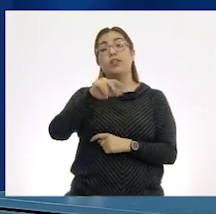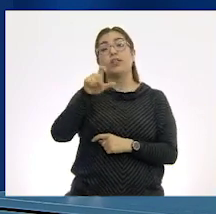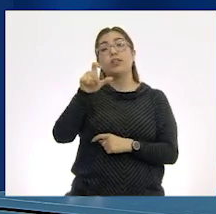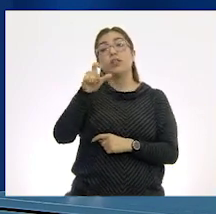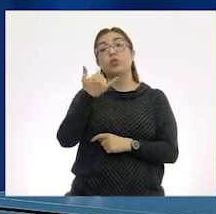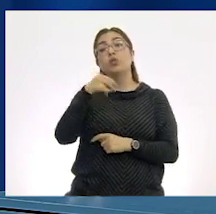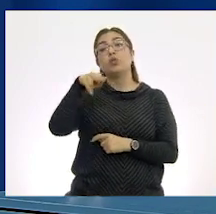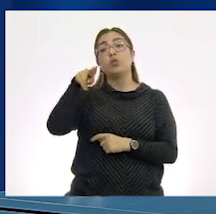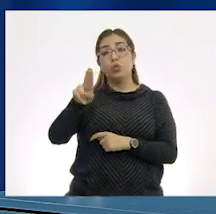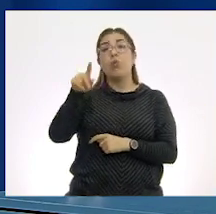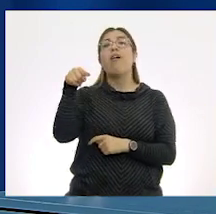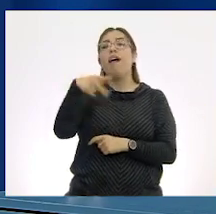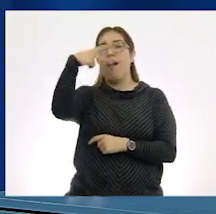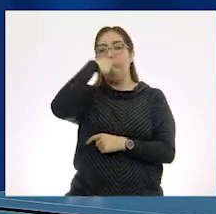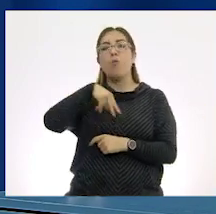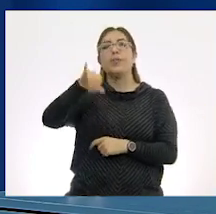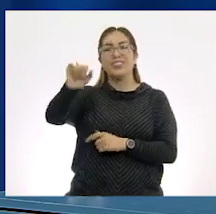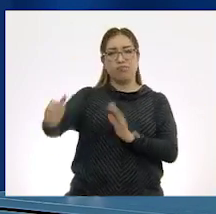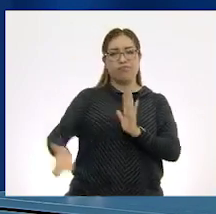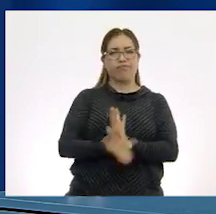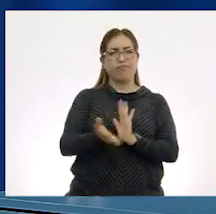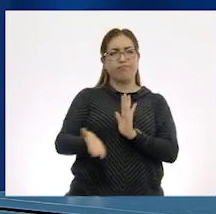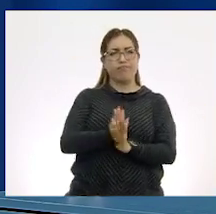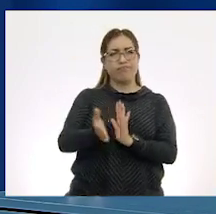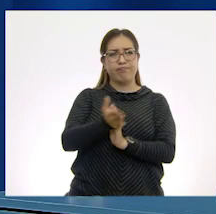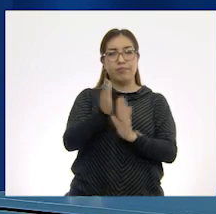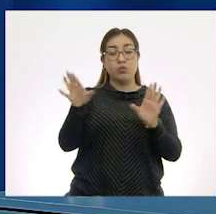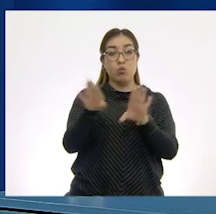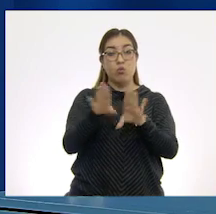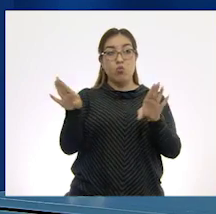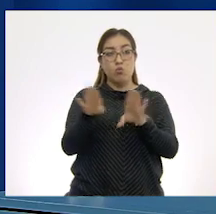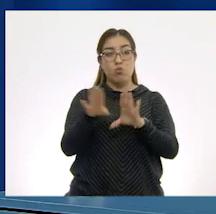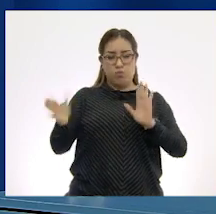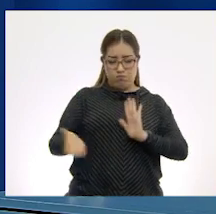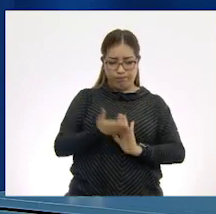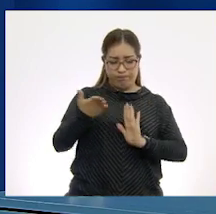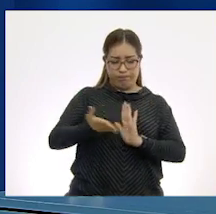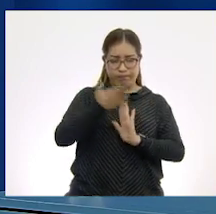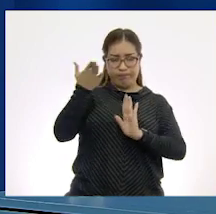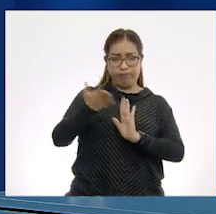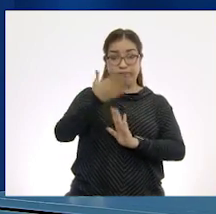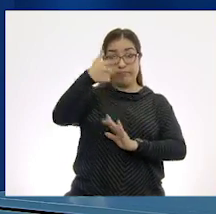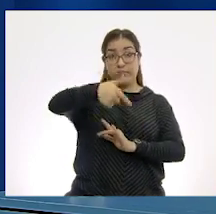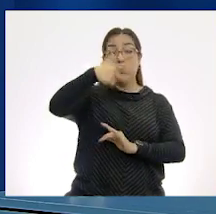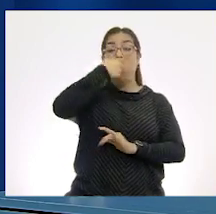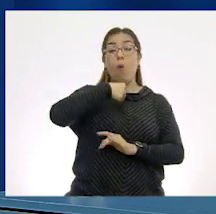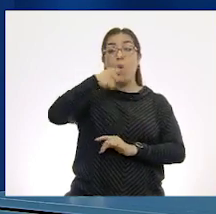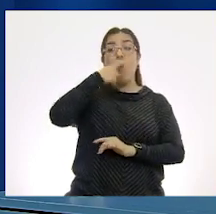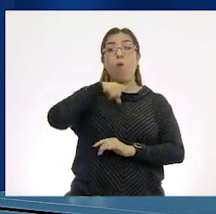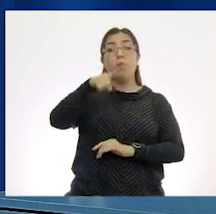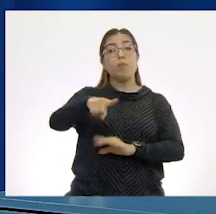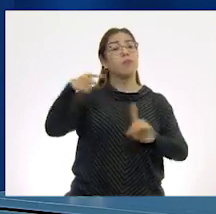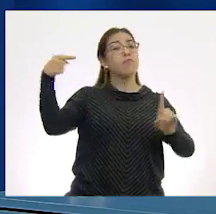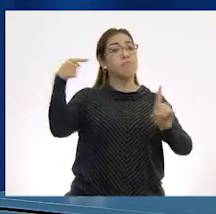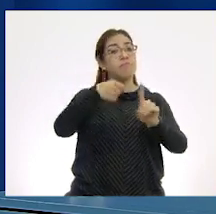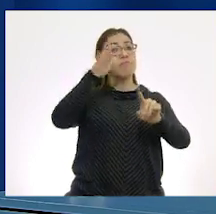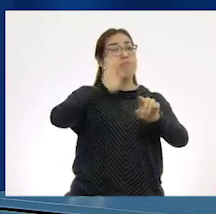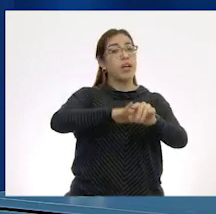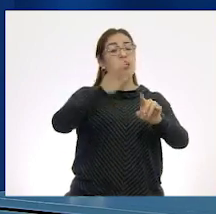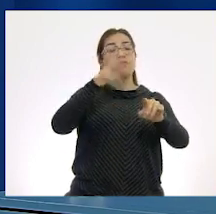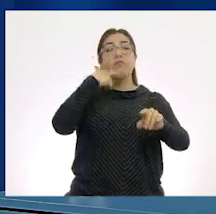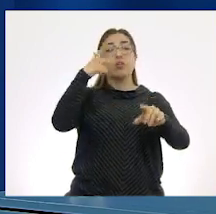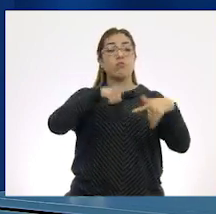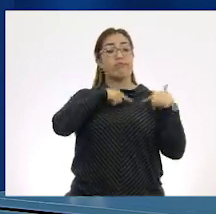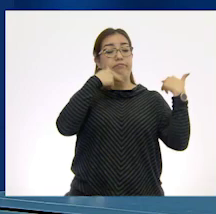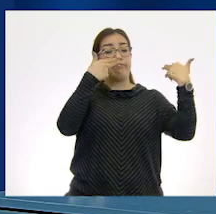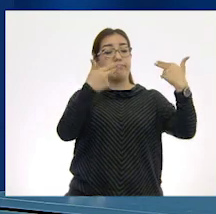y él sí lo logró, construyendo varios canales. Y así Yu, el grande, se convirtió en el rey y